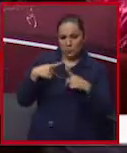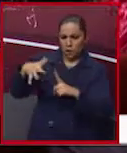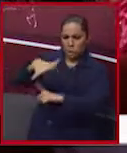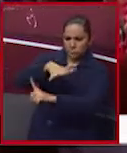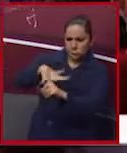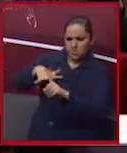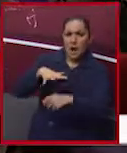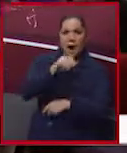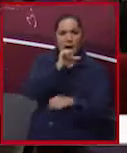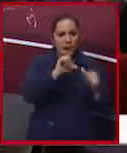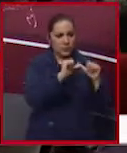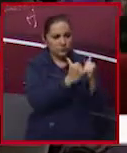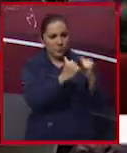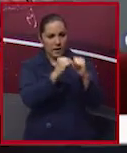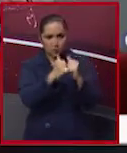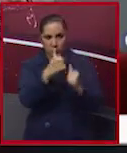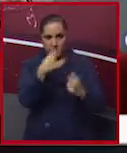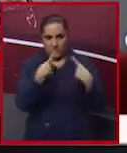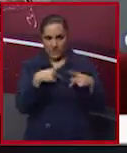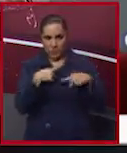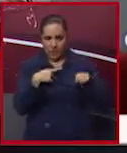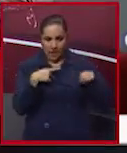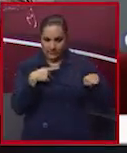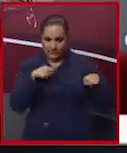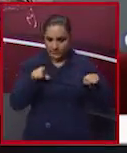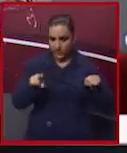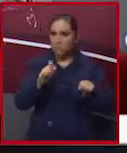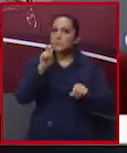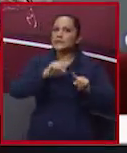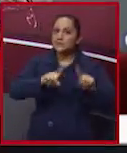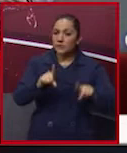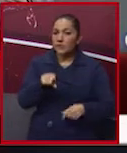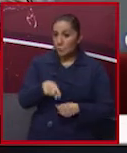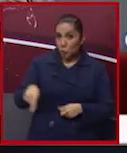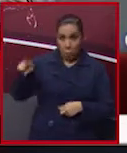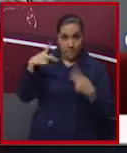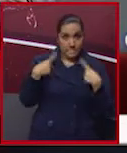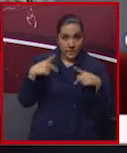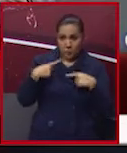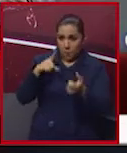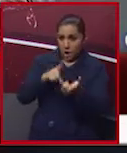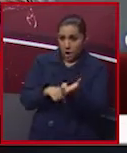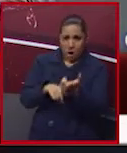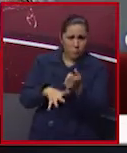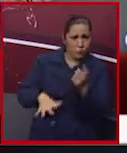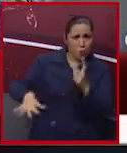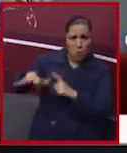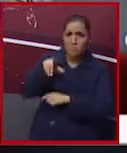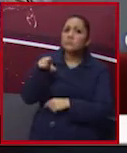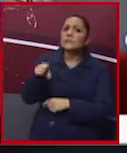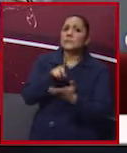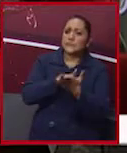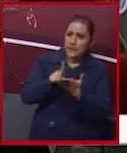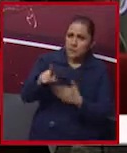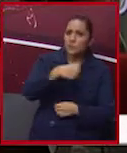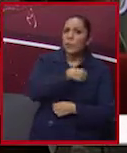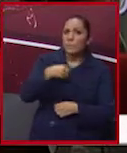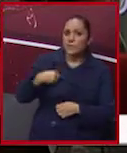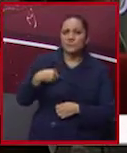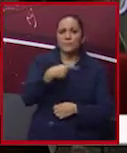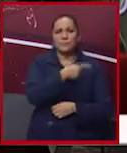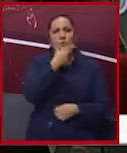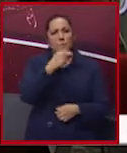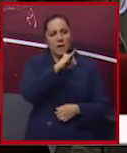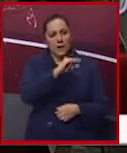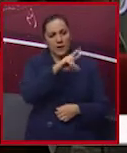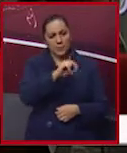civiles. El ciudadano, como integrante de la sociedad, tiene derechos y obligaciones, los cuales debe cumplir, señaló Alejandro Jiménez de